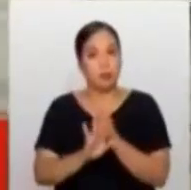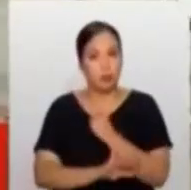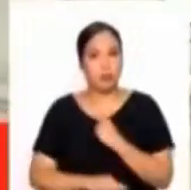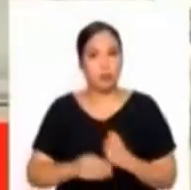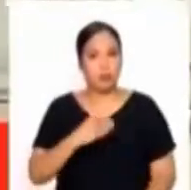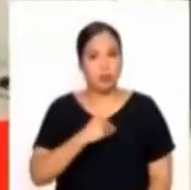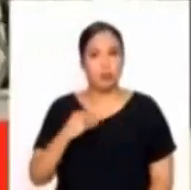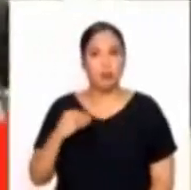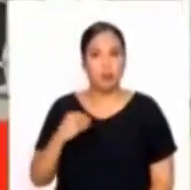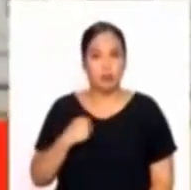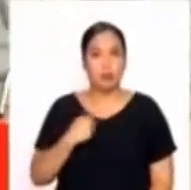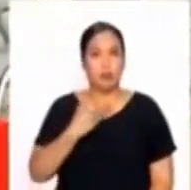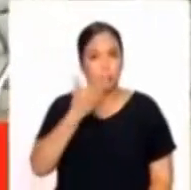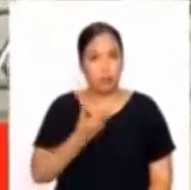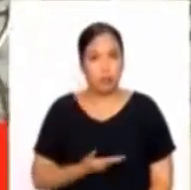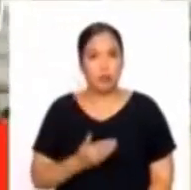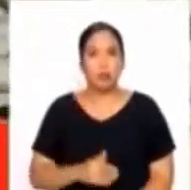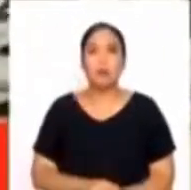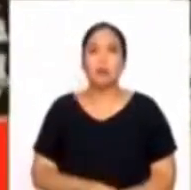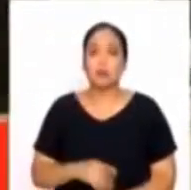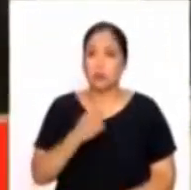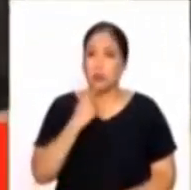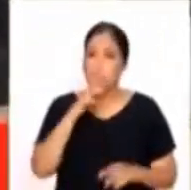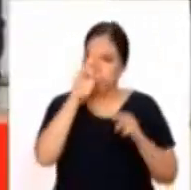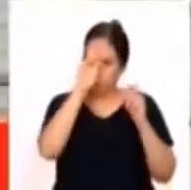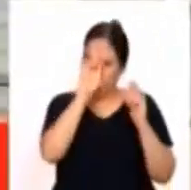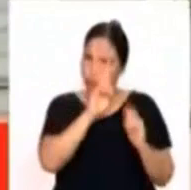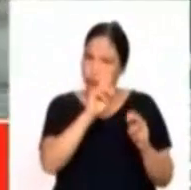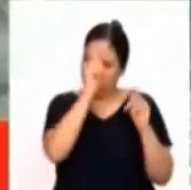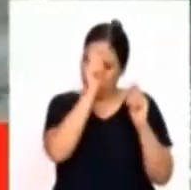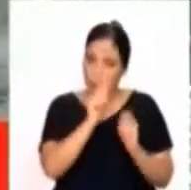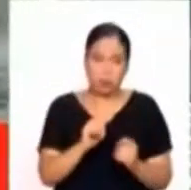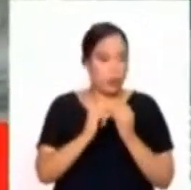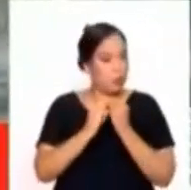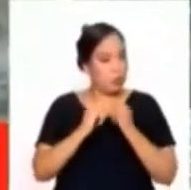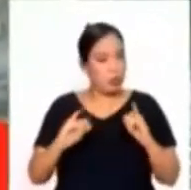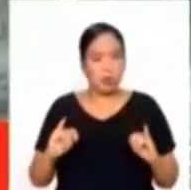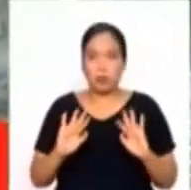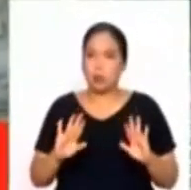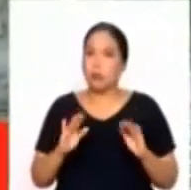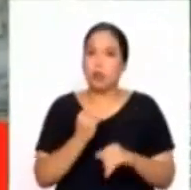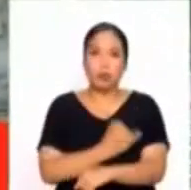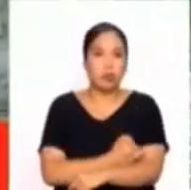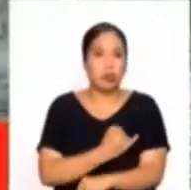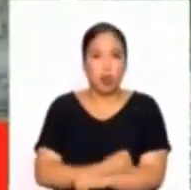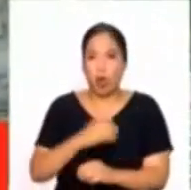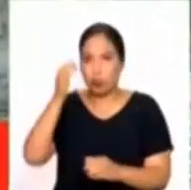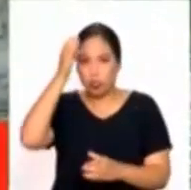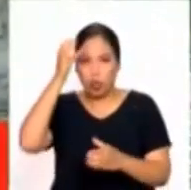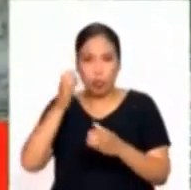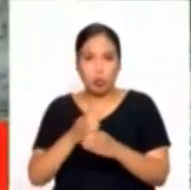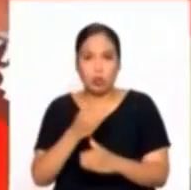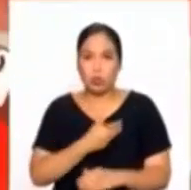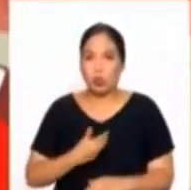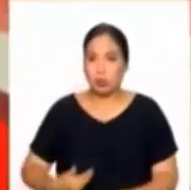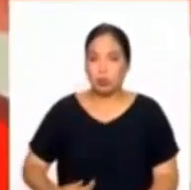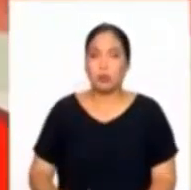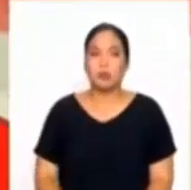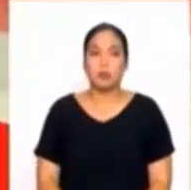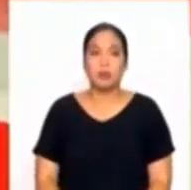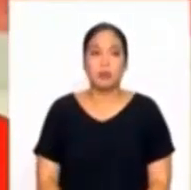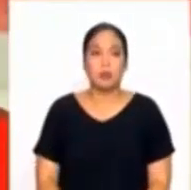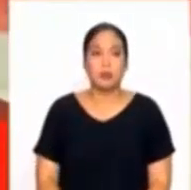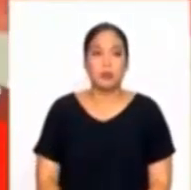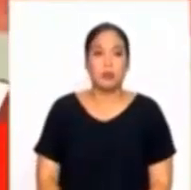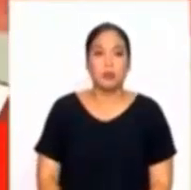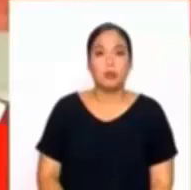de la nueva sentencia de Vladimir Cerrón, considerando que la presidenta de la República era parte del partido político